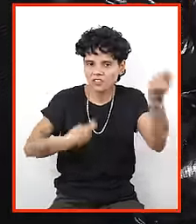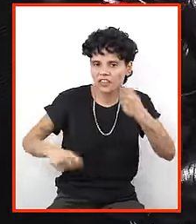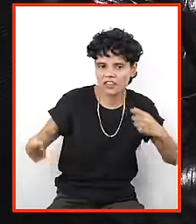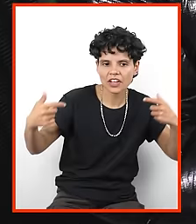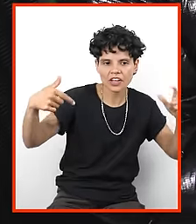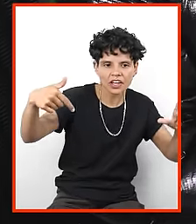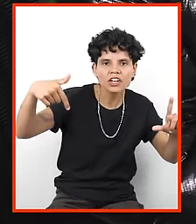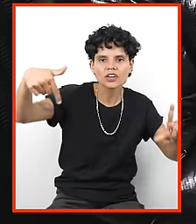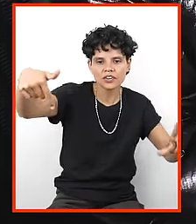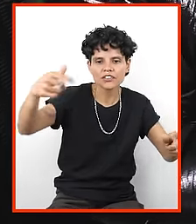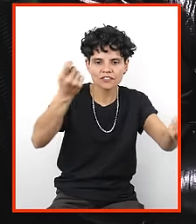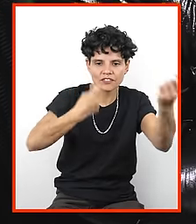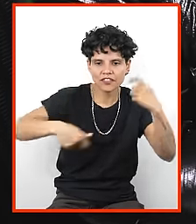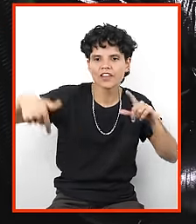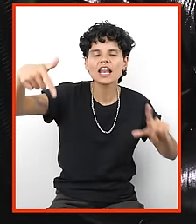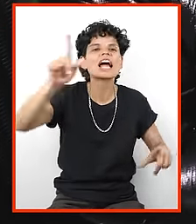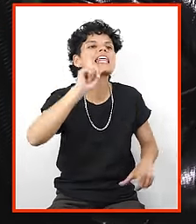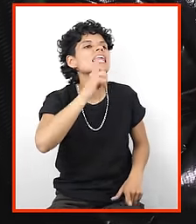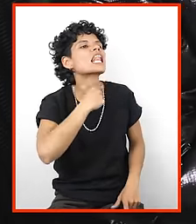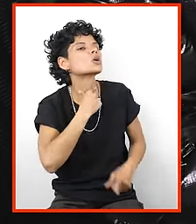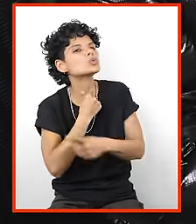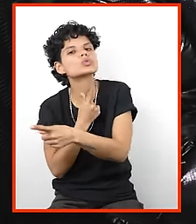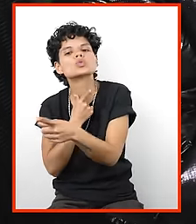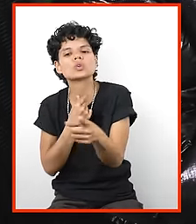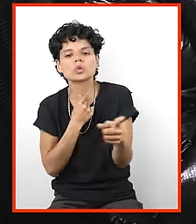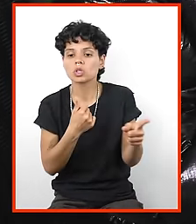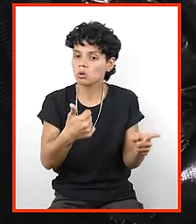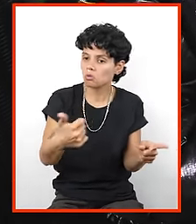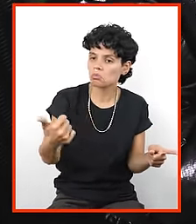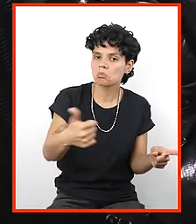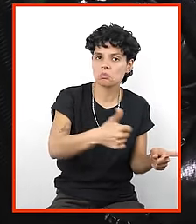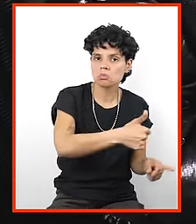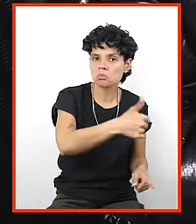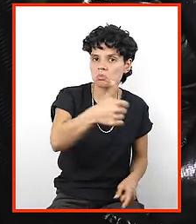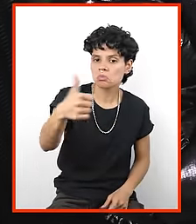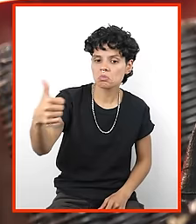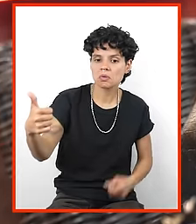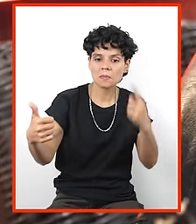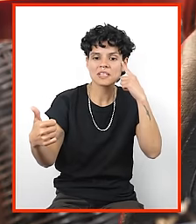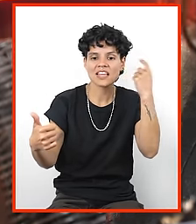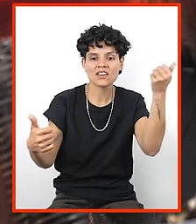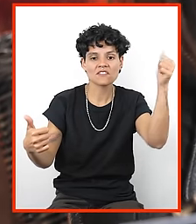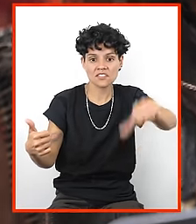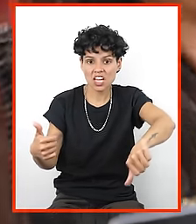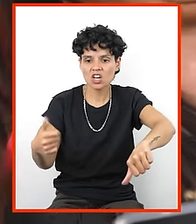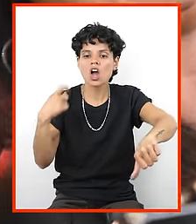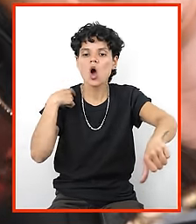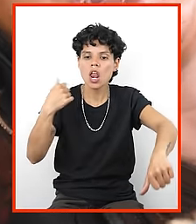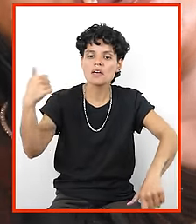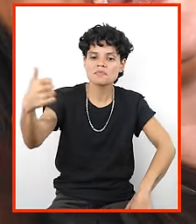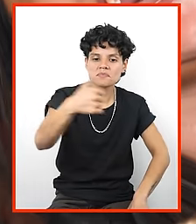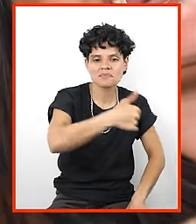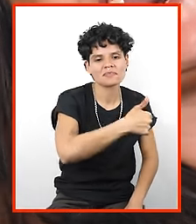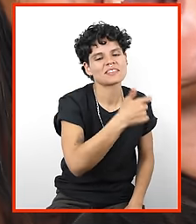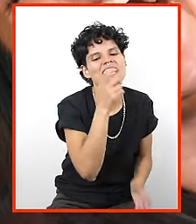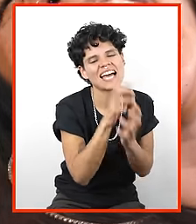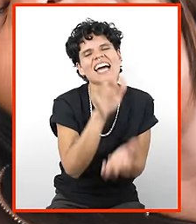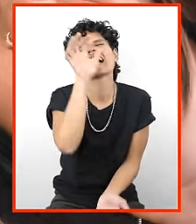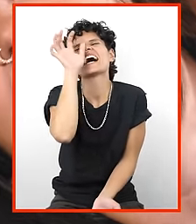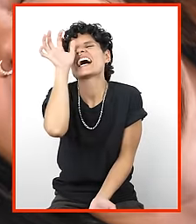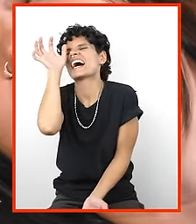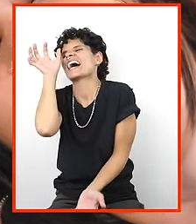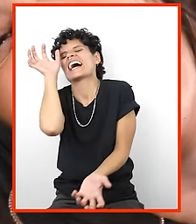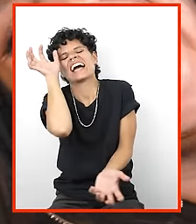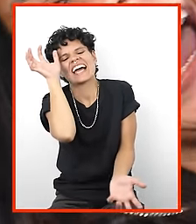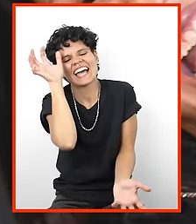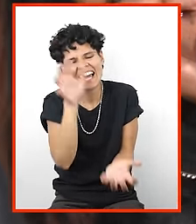obra. A ver, la gente, ¿le gustó o no le gustó? La verdad, ¿te gustó? ¿Está bueno? ¿Más de lo que creían? No, la verdad, digamos así, ya dijimos que no